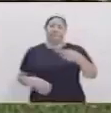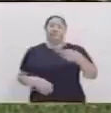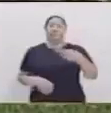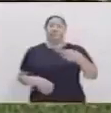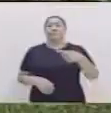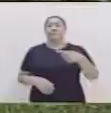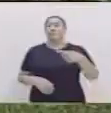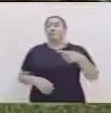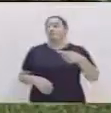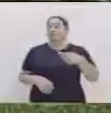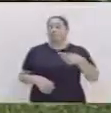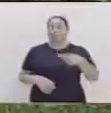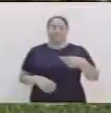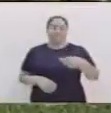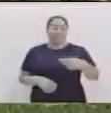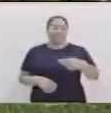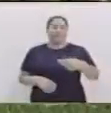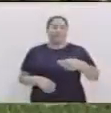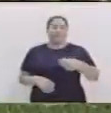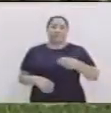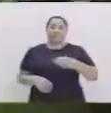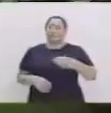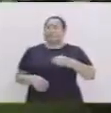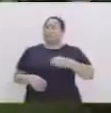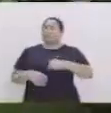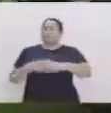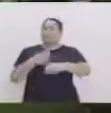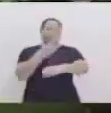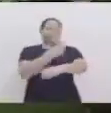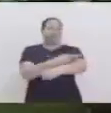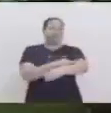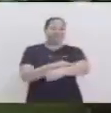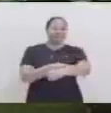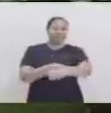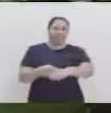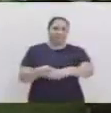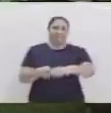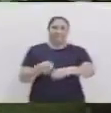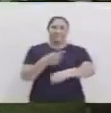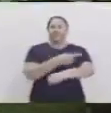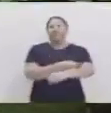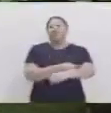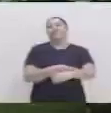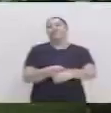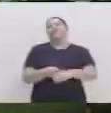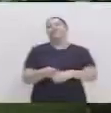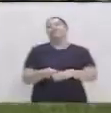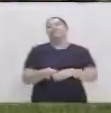a circular sobre todo el brazo para la seña de comenzar.